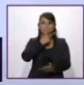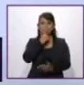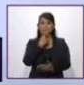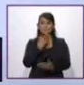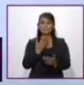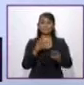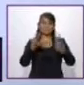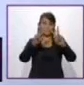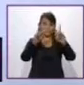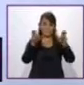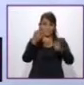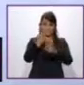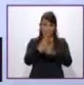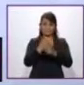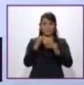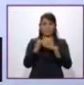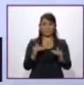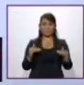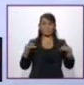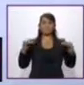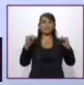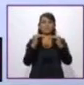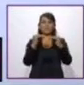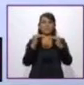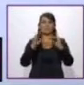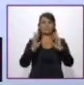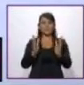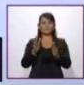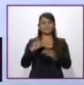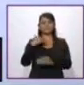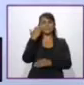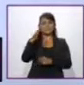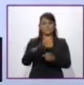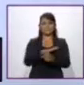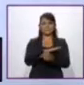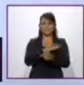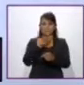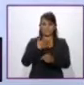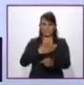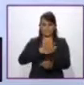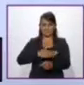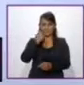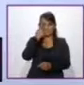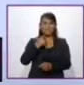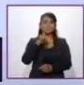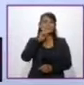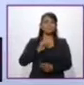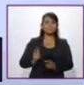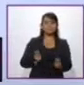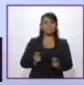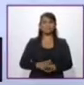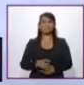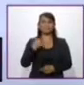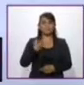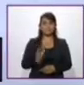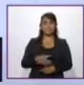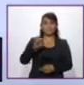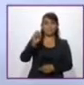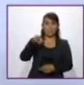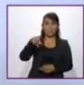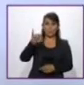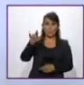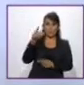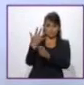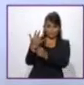el momento de que Querétaro sea gobernado por una mujer. Según la Oficina de las Naciones Unidas contra la Droga y el Delito,